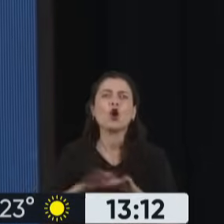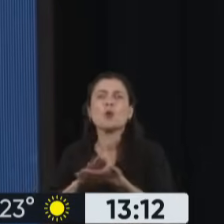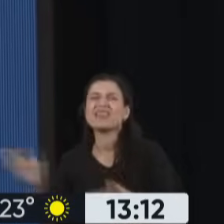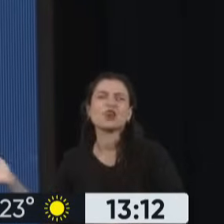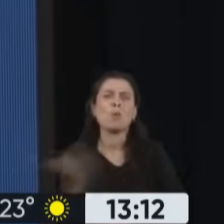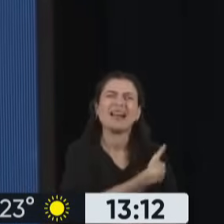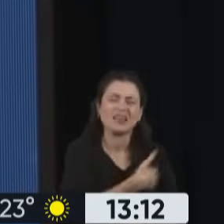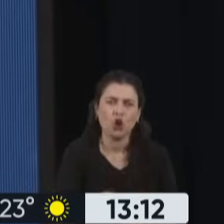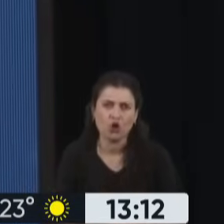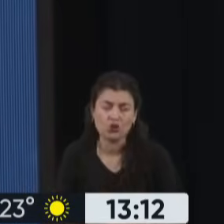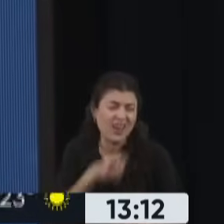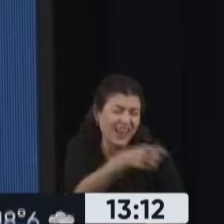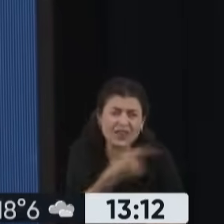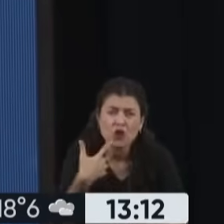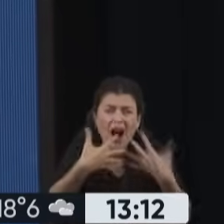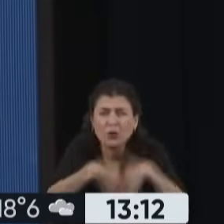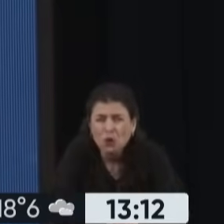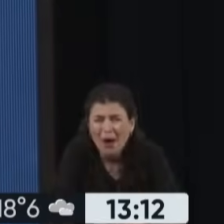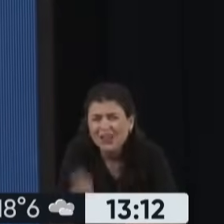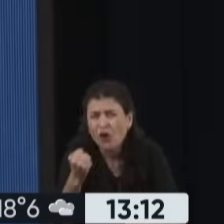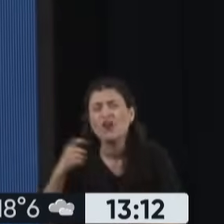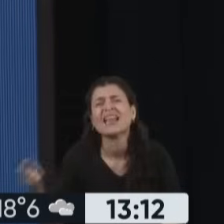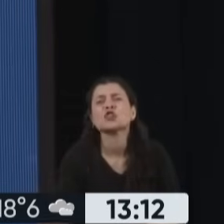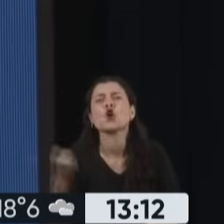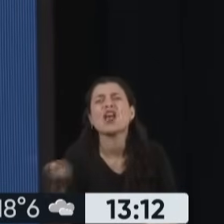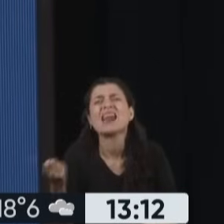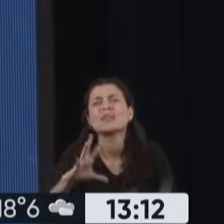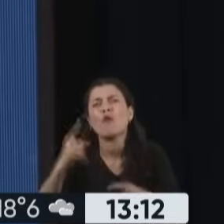que ahí es algo bien socialista, o gente que quiere poner